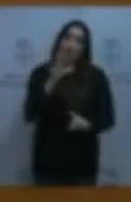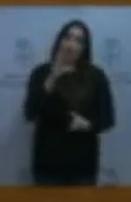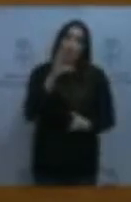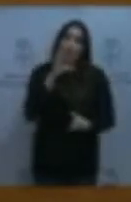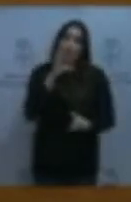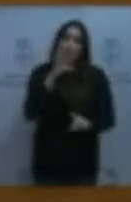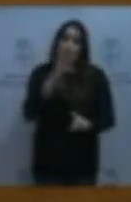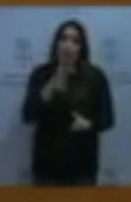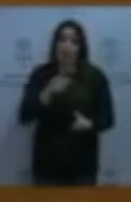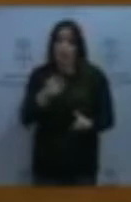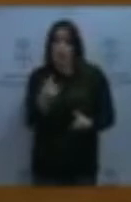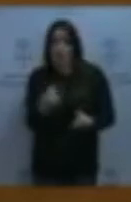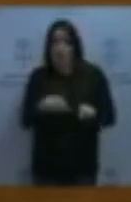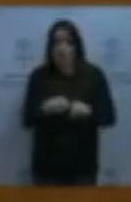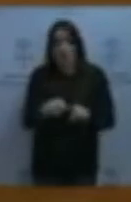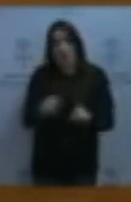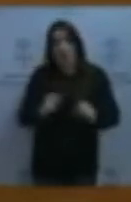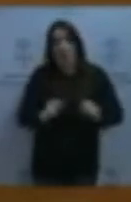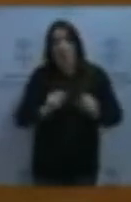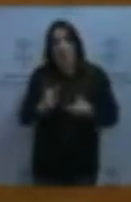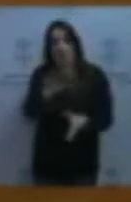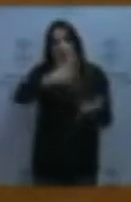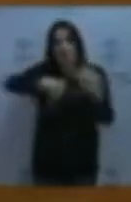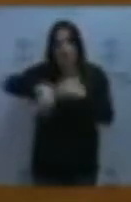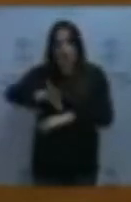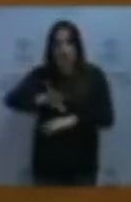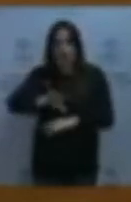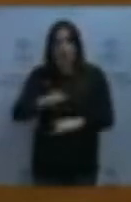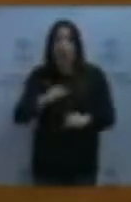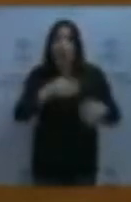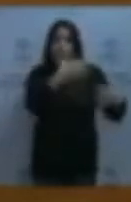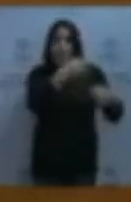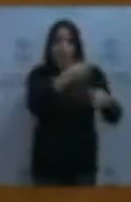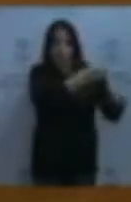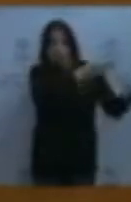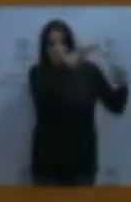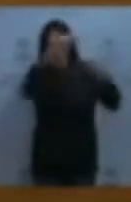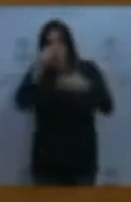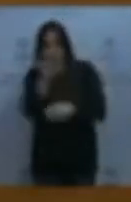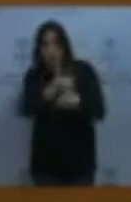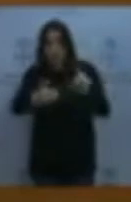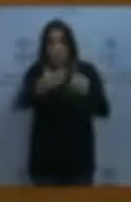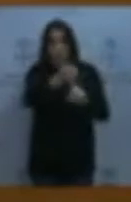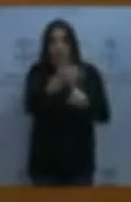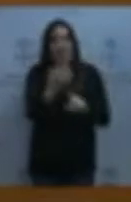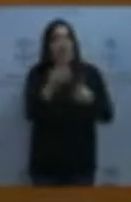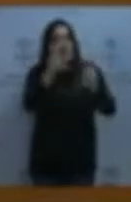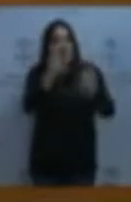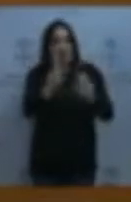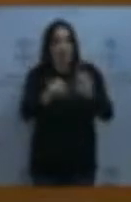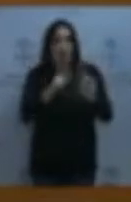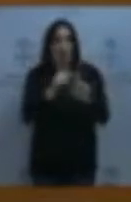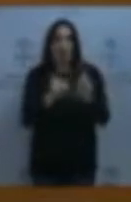desviadures presupuestarias. La documentación conseguida tiene que valer como base para cualquier posible